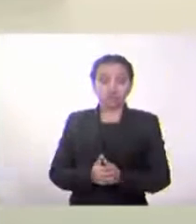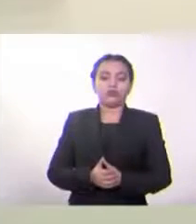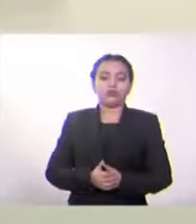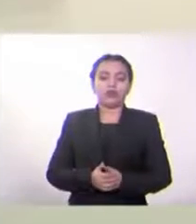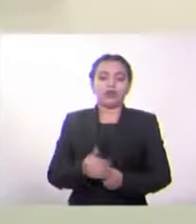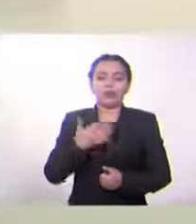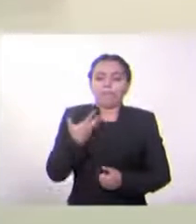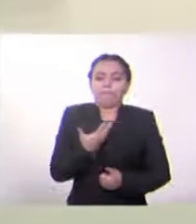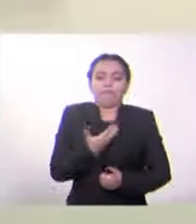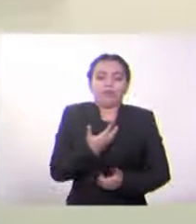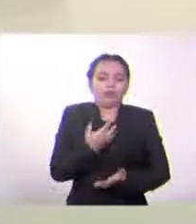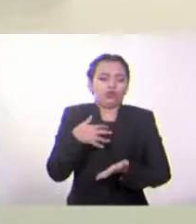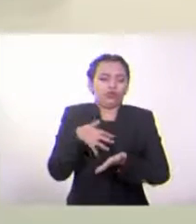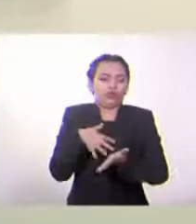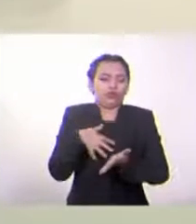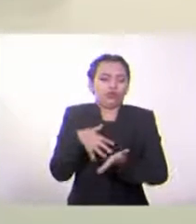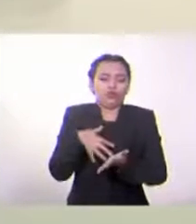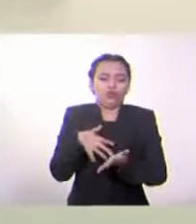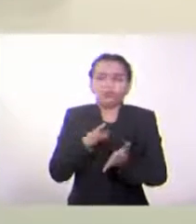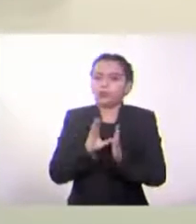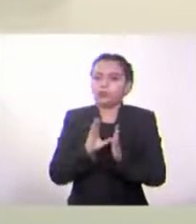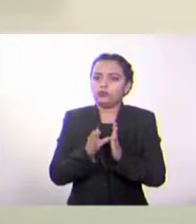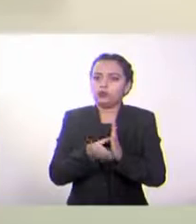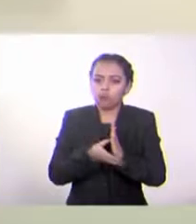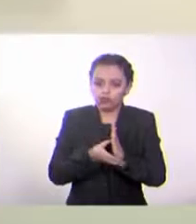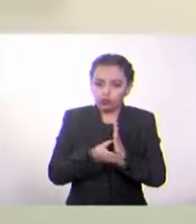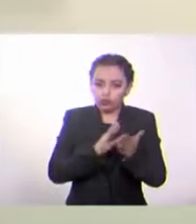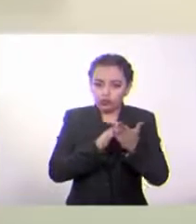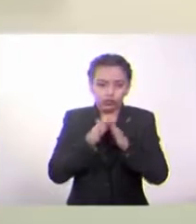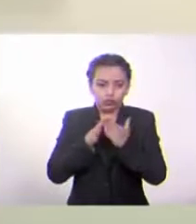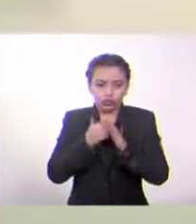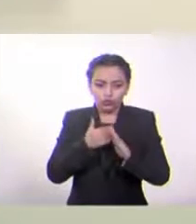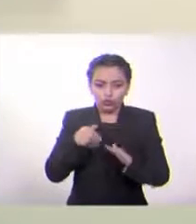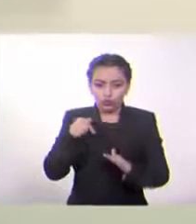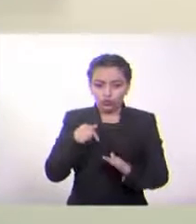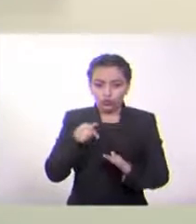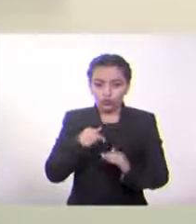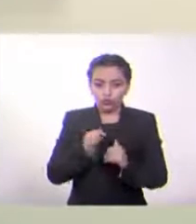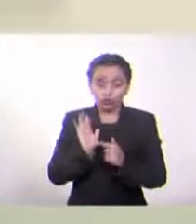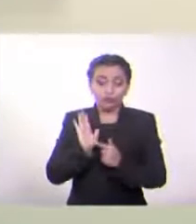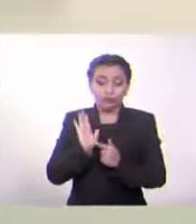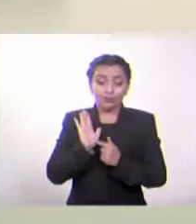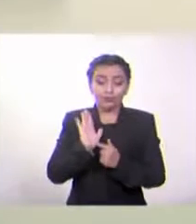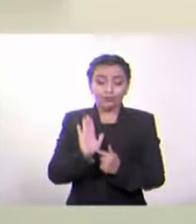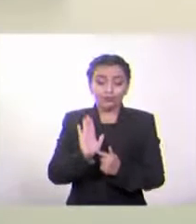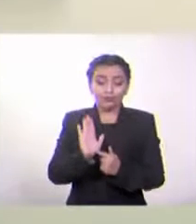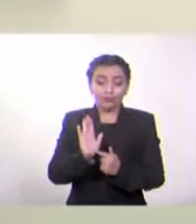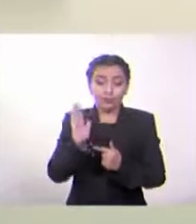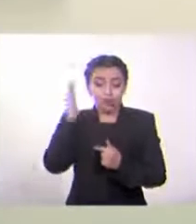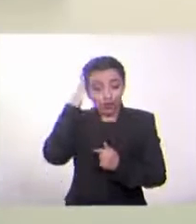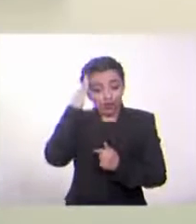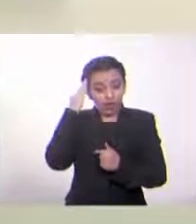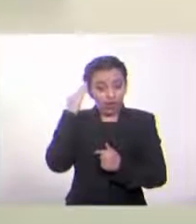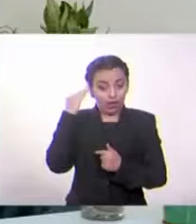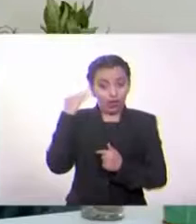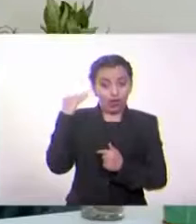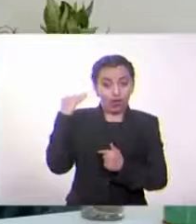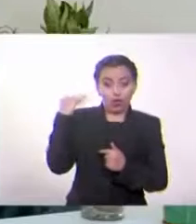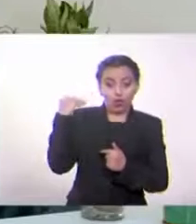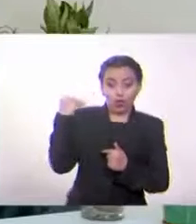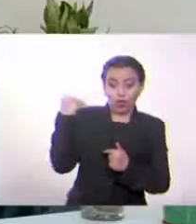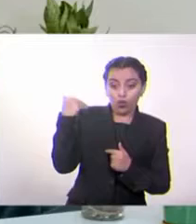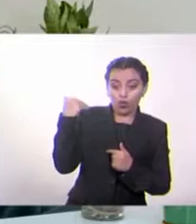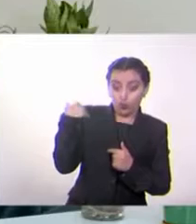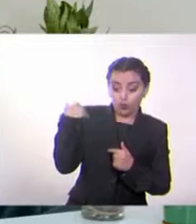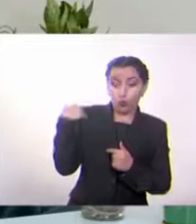pueblos originarios, así como para algunas comunidades hoy en día, representa a la mujer que castiga a aquellas personas